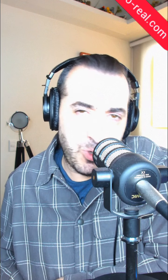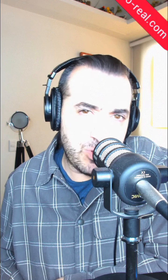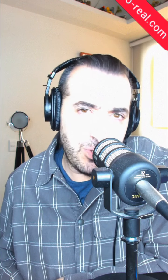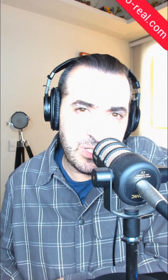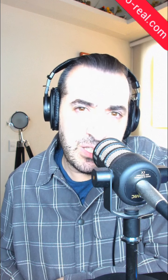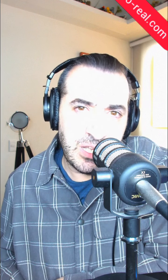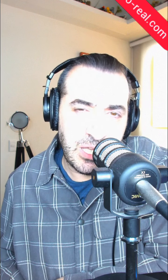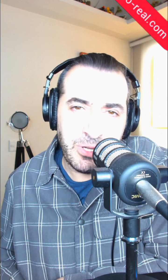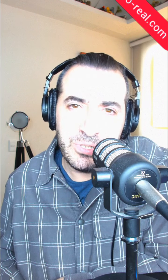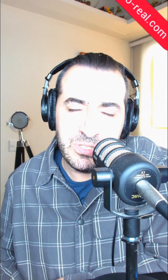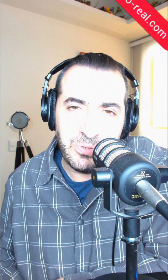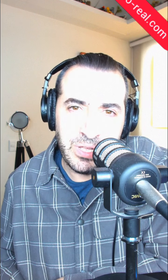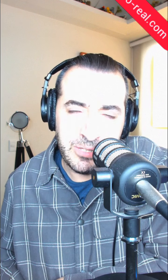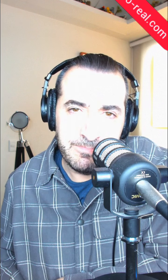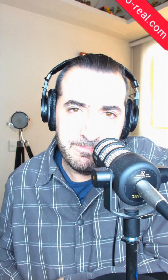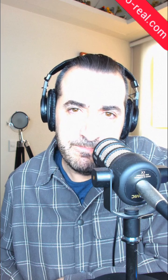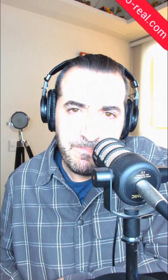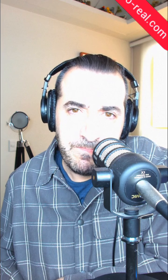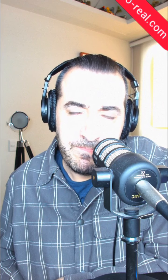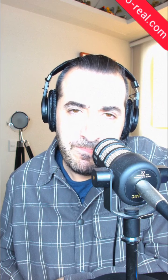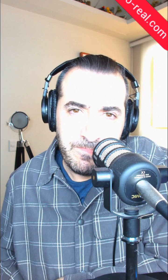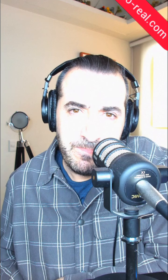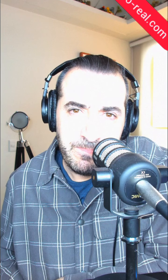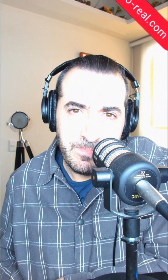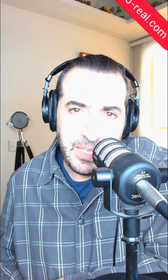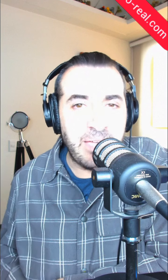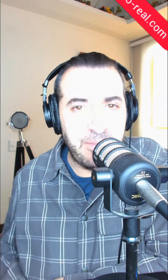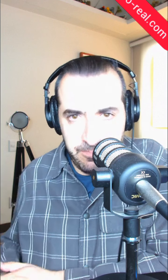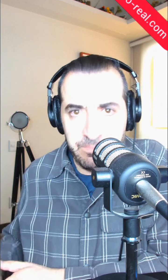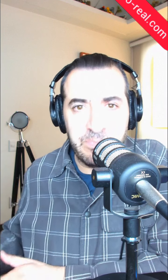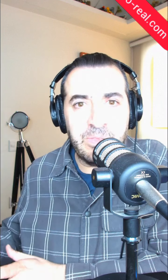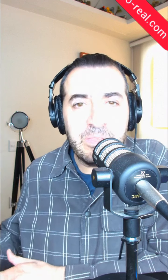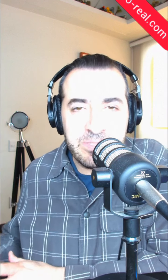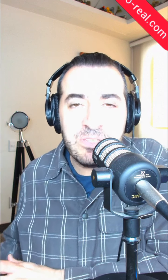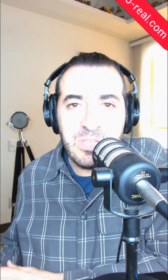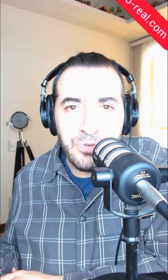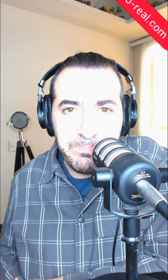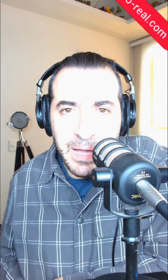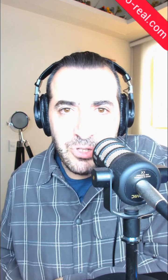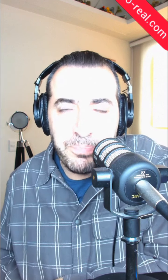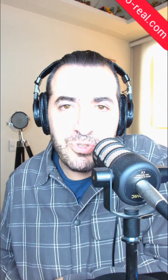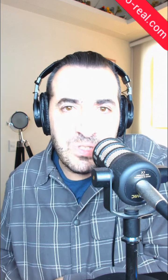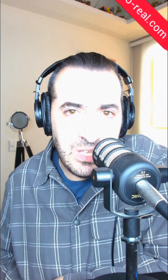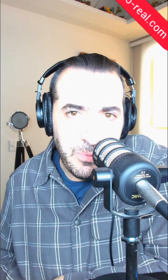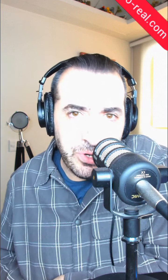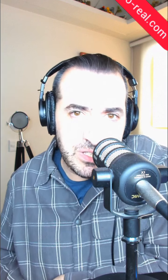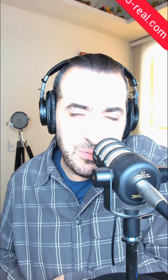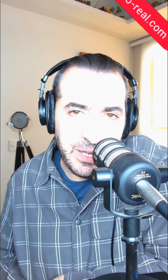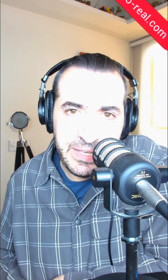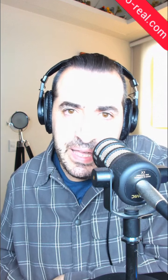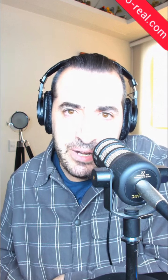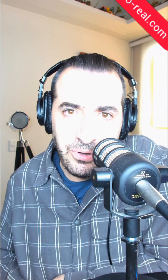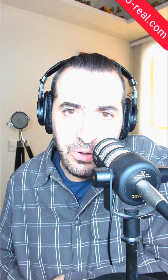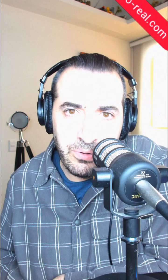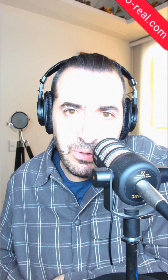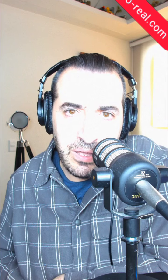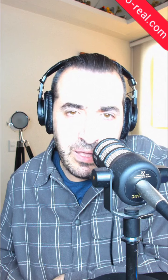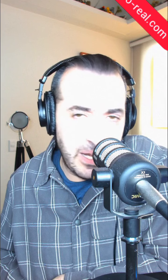por cuestiones que tienen que ver con inseguridad. Que sí tiene un impacto positivo recibir